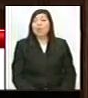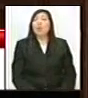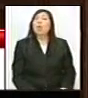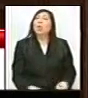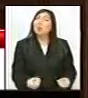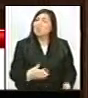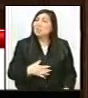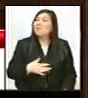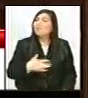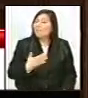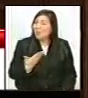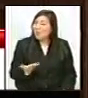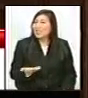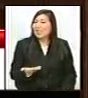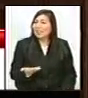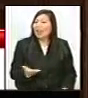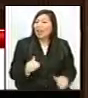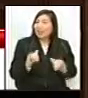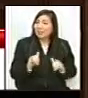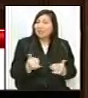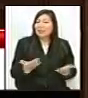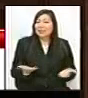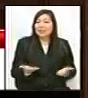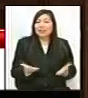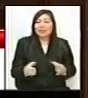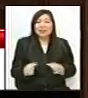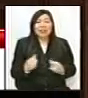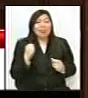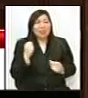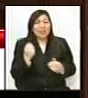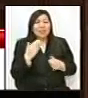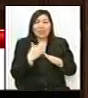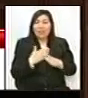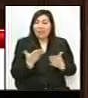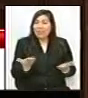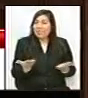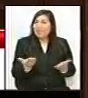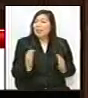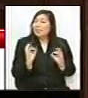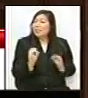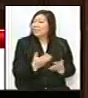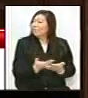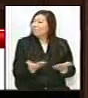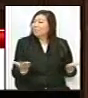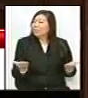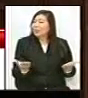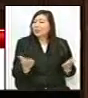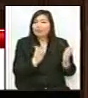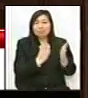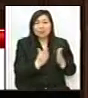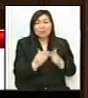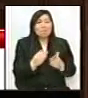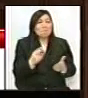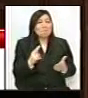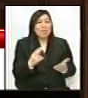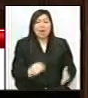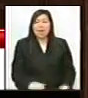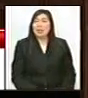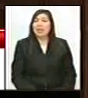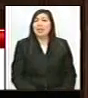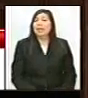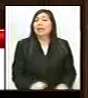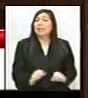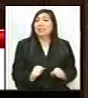es posible que se afirme de que se ha ejercido el derecho de defensa si la existencia de una estructura criminal, si